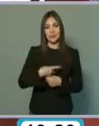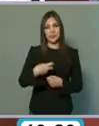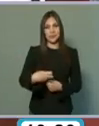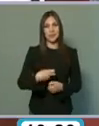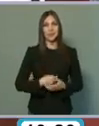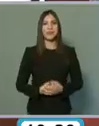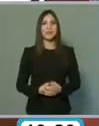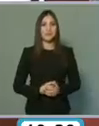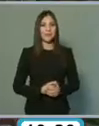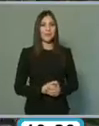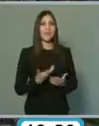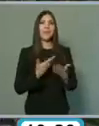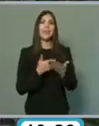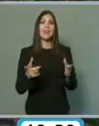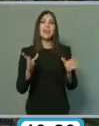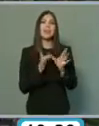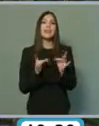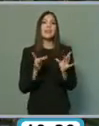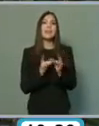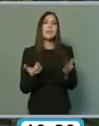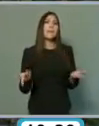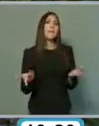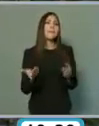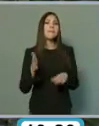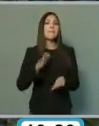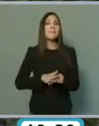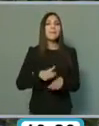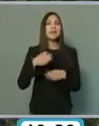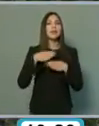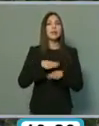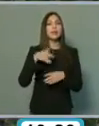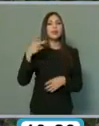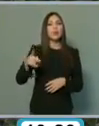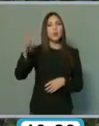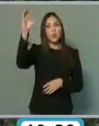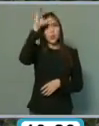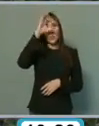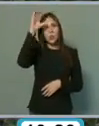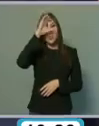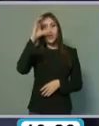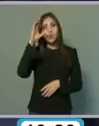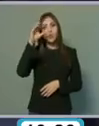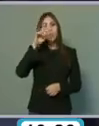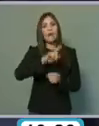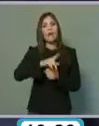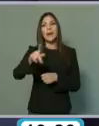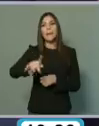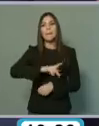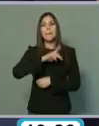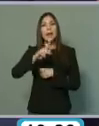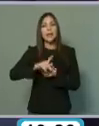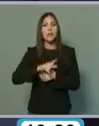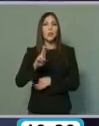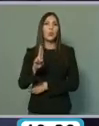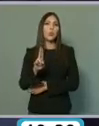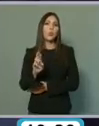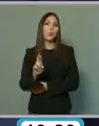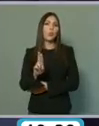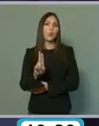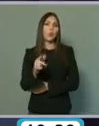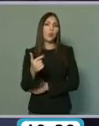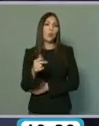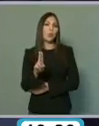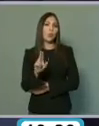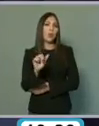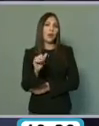Queremos que nos platique, que nos comparta pues más de la cultura de su país, del Uruguay, con quien pues